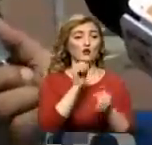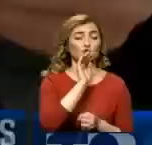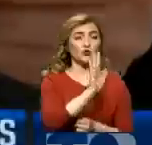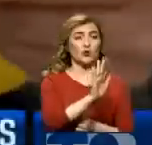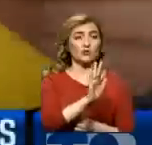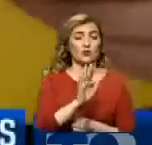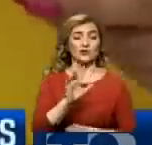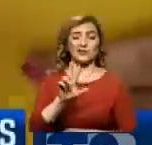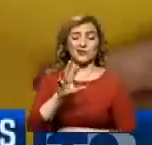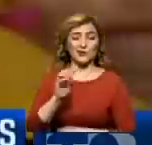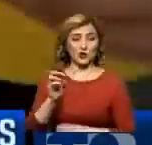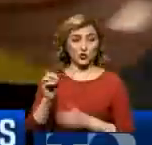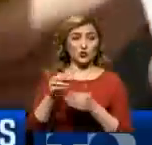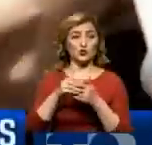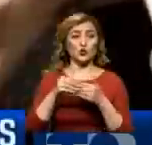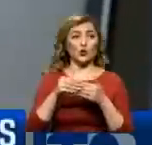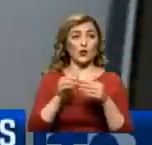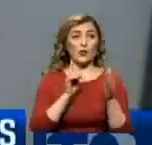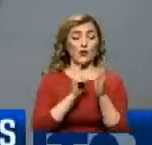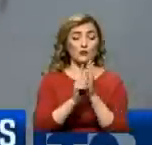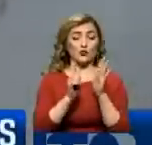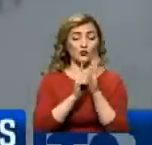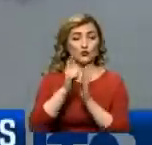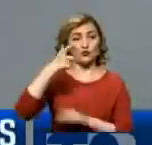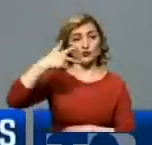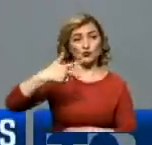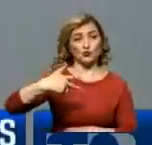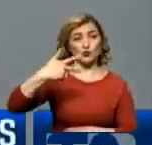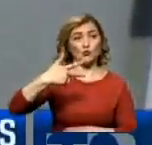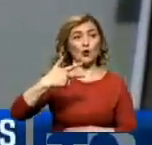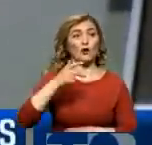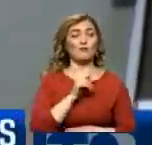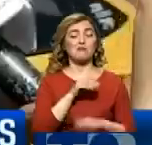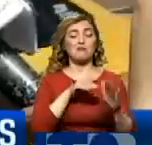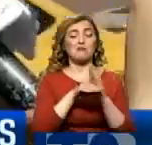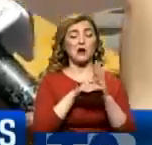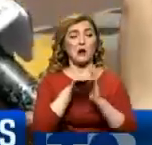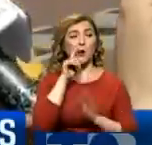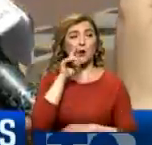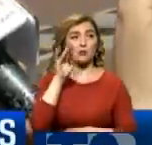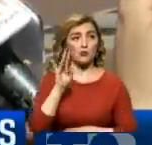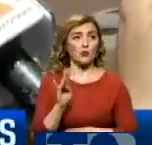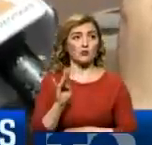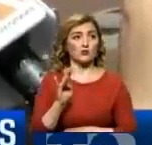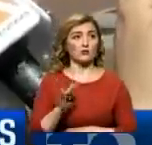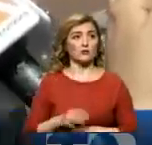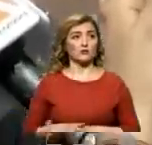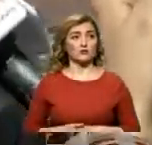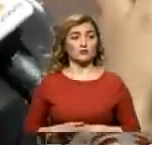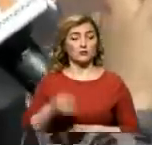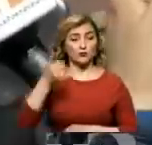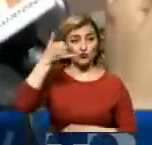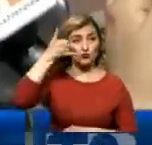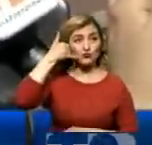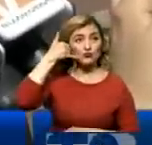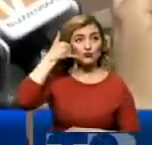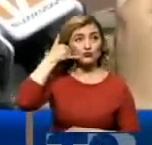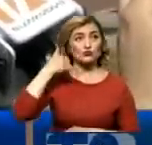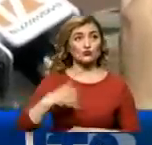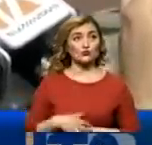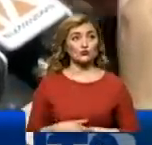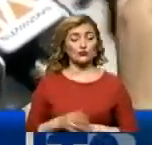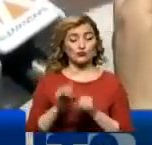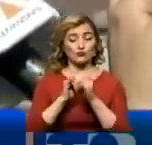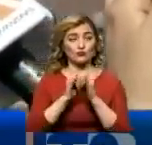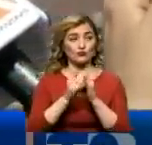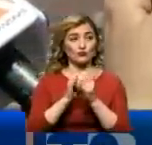¿Y cuánto era su sueldo? Tiene 3 depósitos que hizo a la cuenta del esposo de la asambleísta. Me exigieron por medio de una llamada de